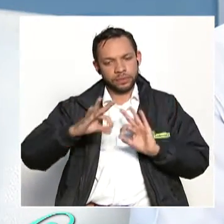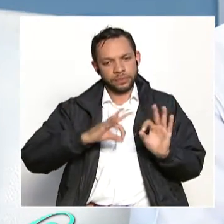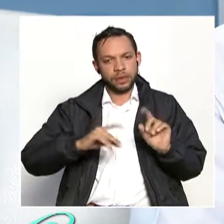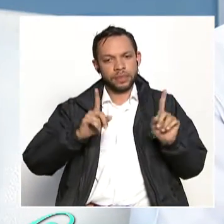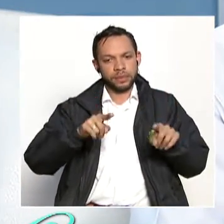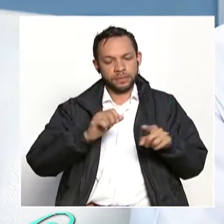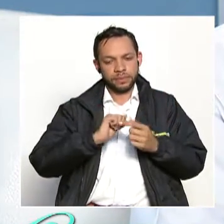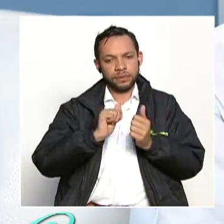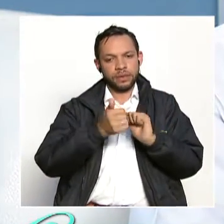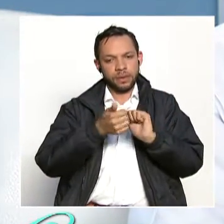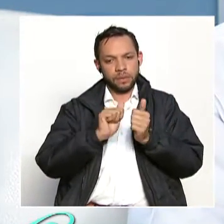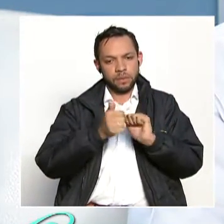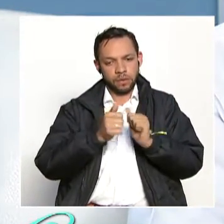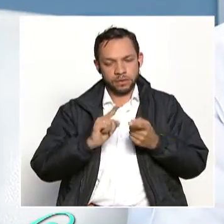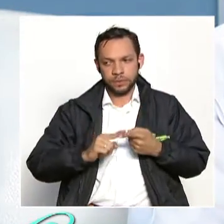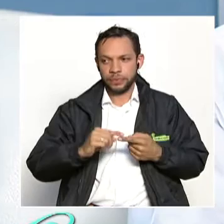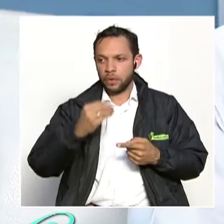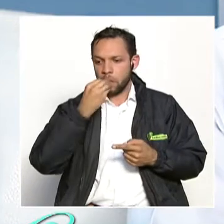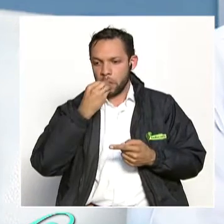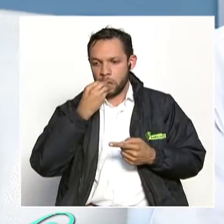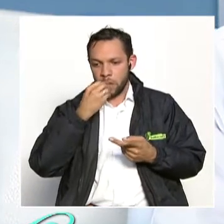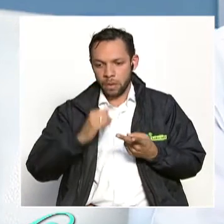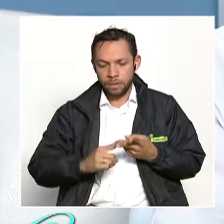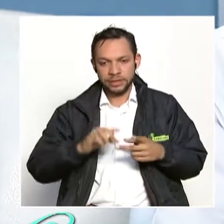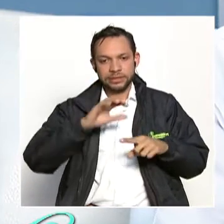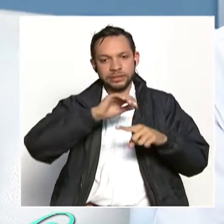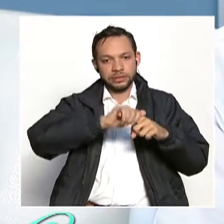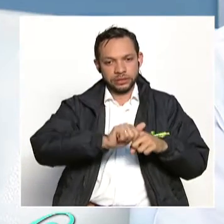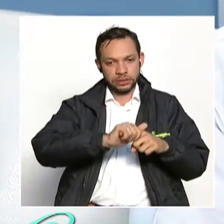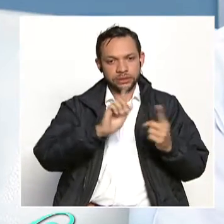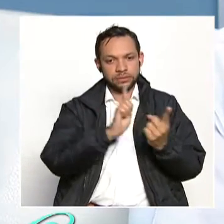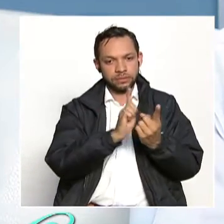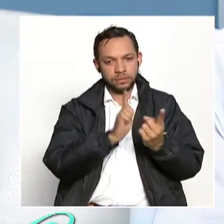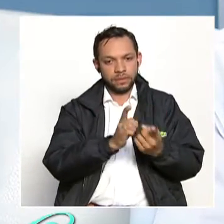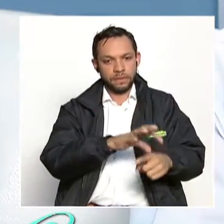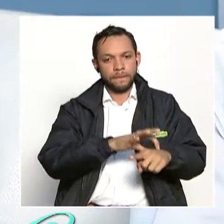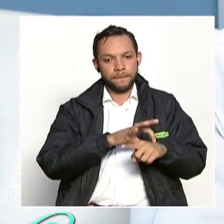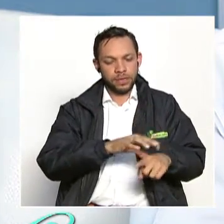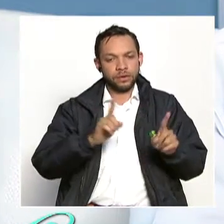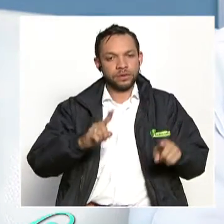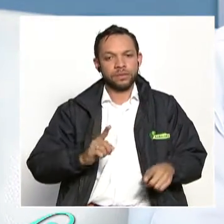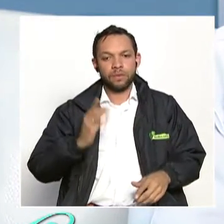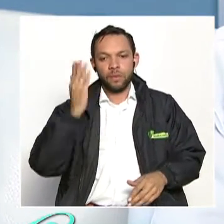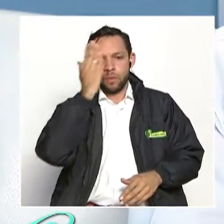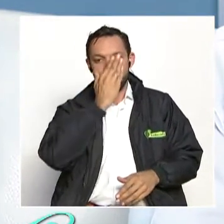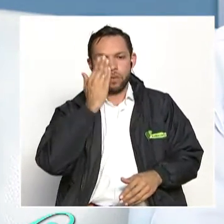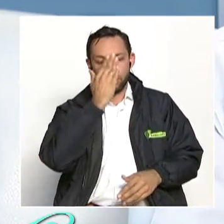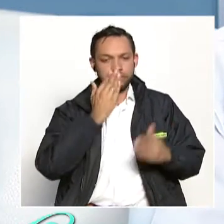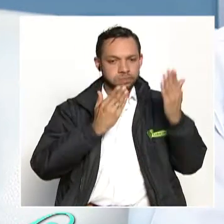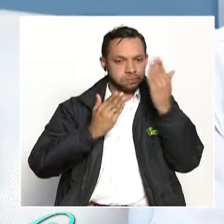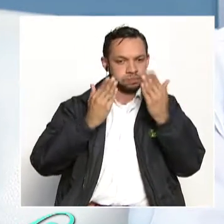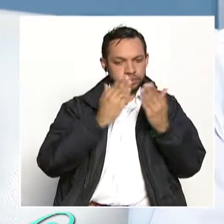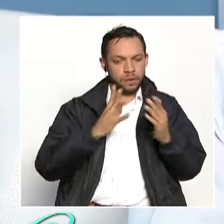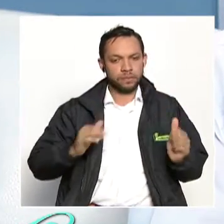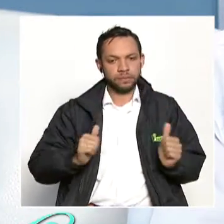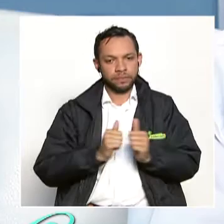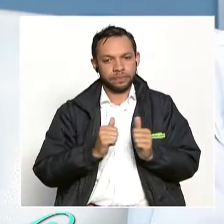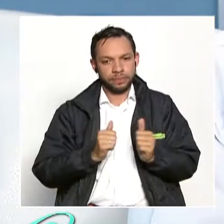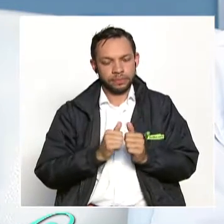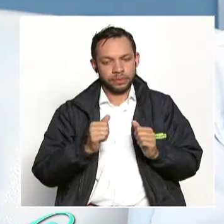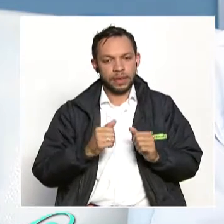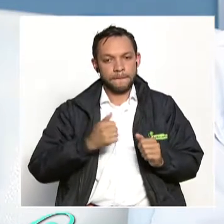del deporte, de la consulta médica y de los apoyos diagnósticos y obviamente de